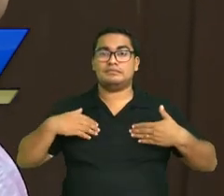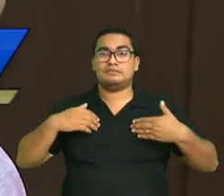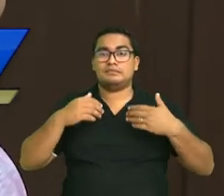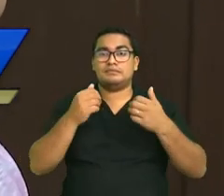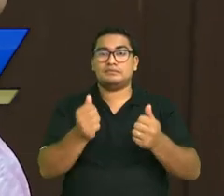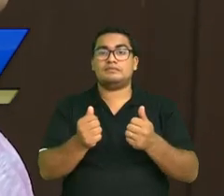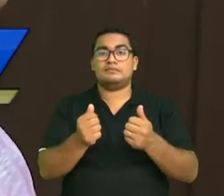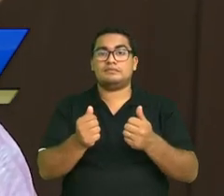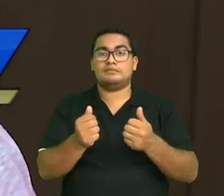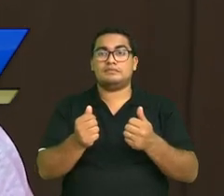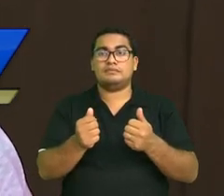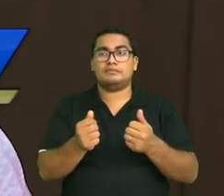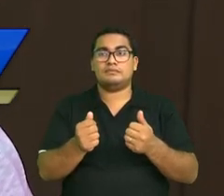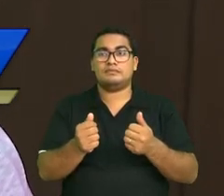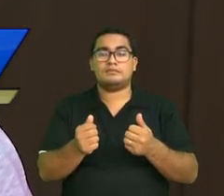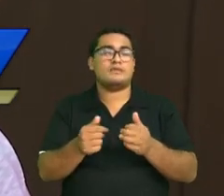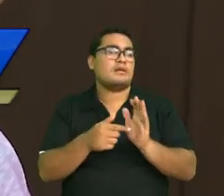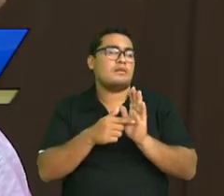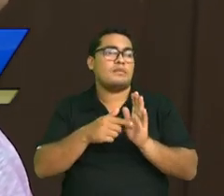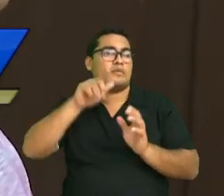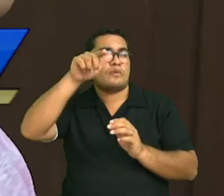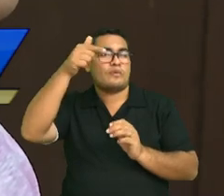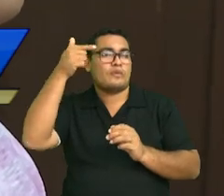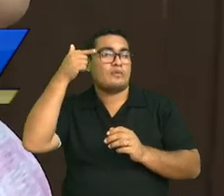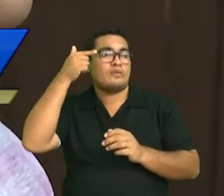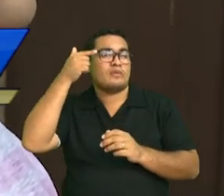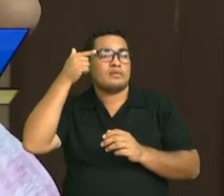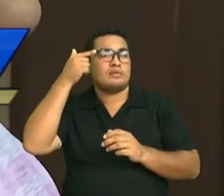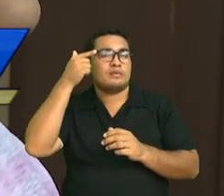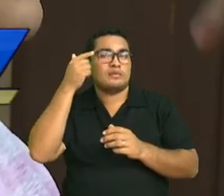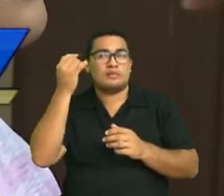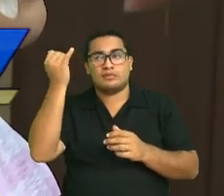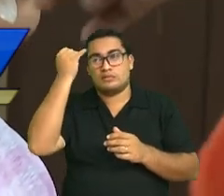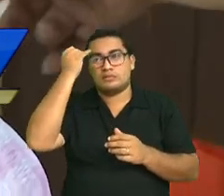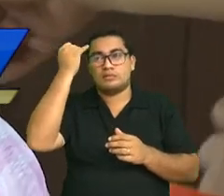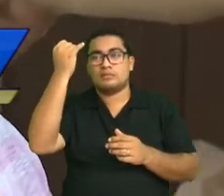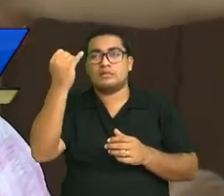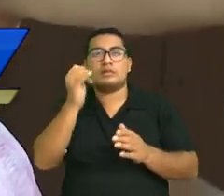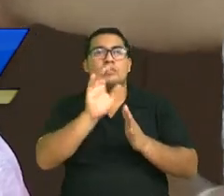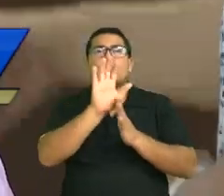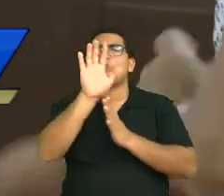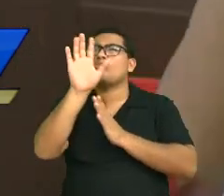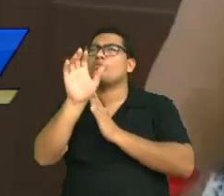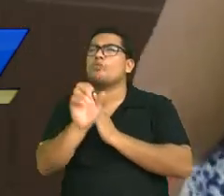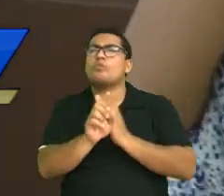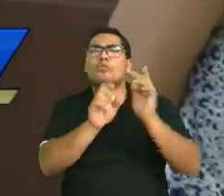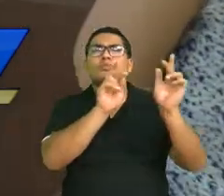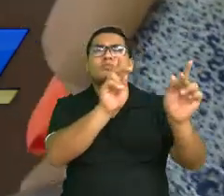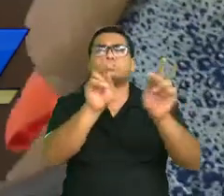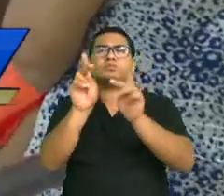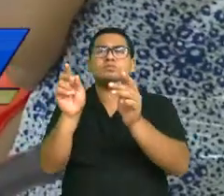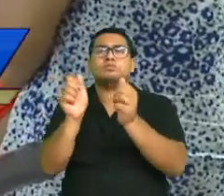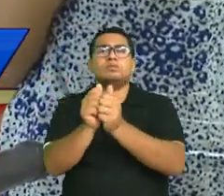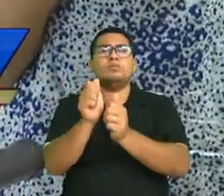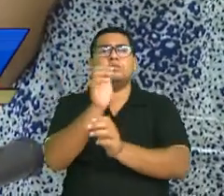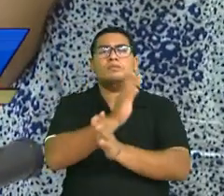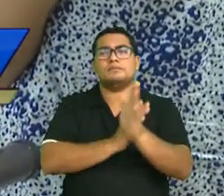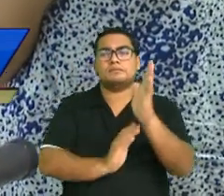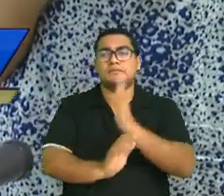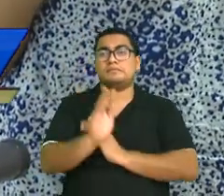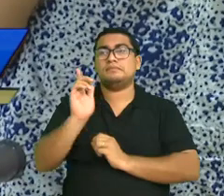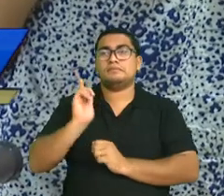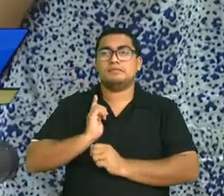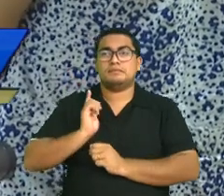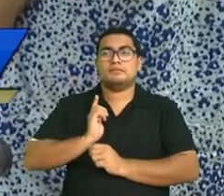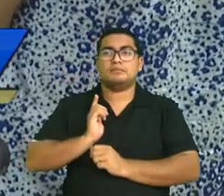al gobierno, digamos, una idea de qué es lo que tenemos, cuántas personas y cuáles son las diferentes discapacidades que se tienen,